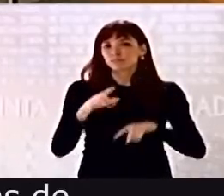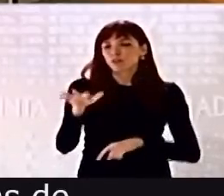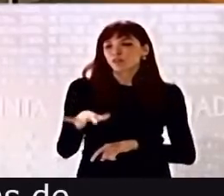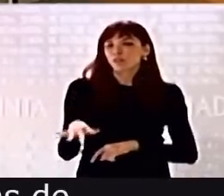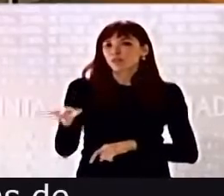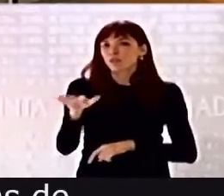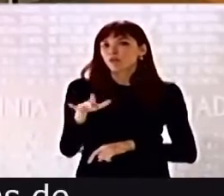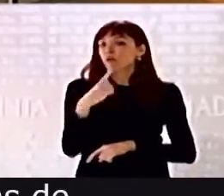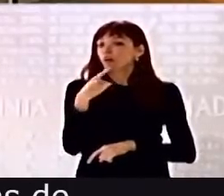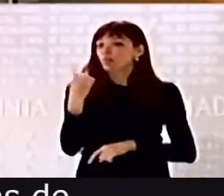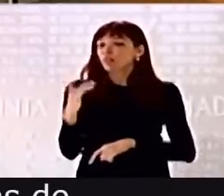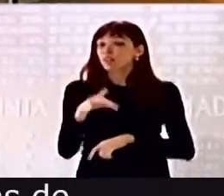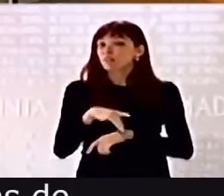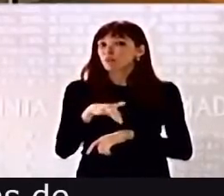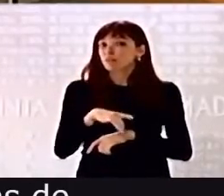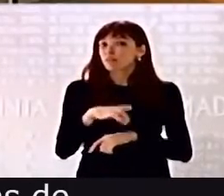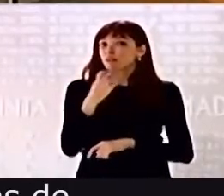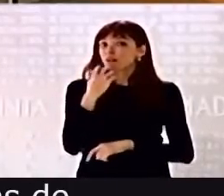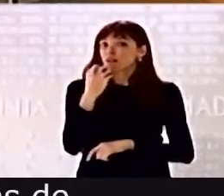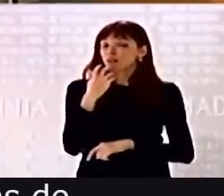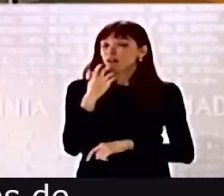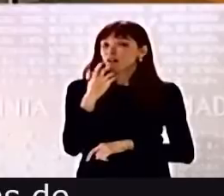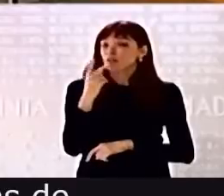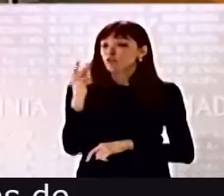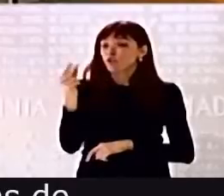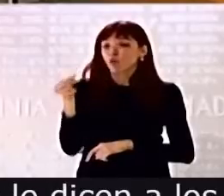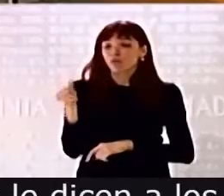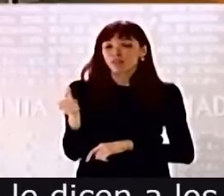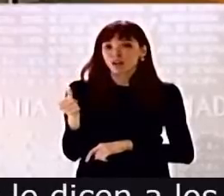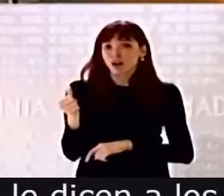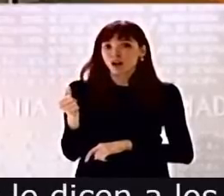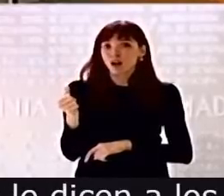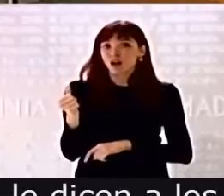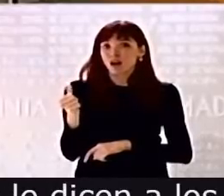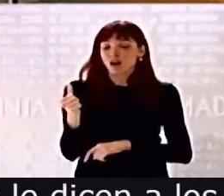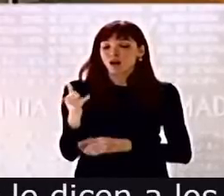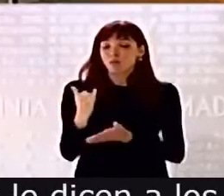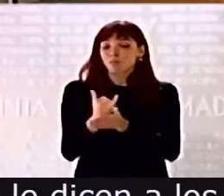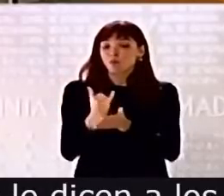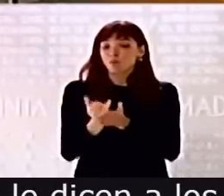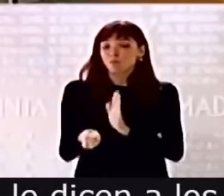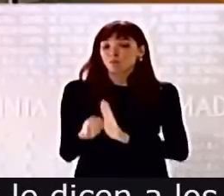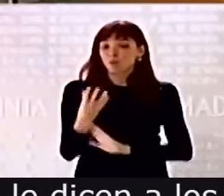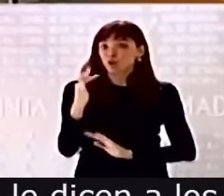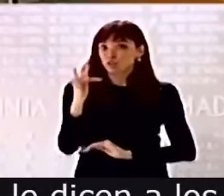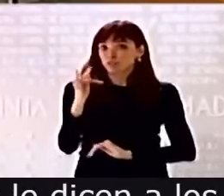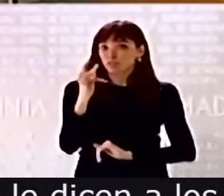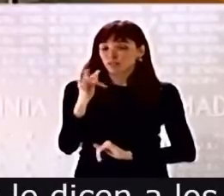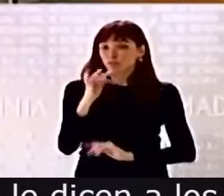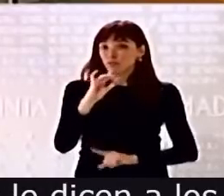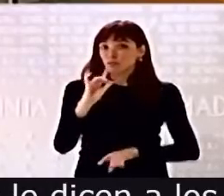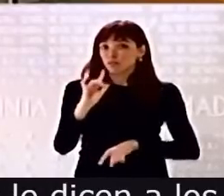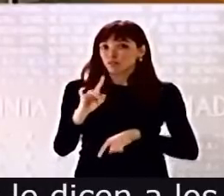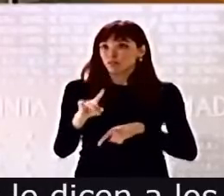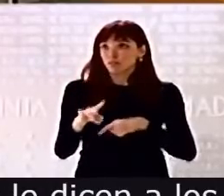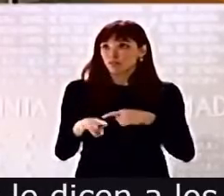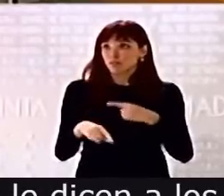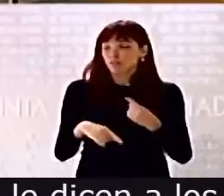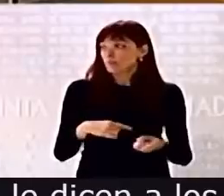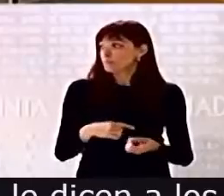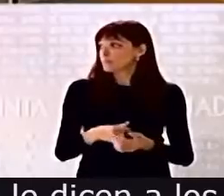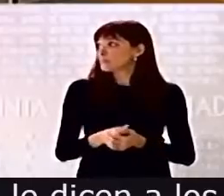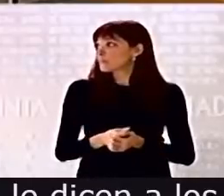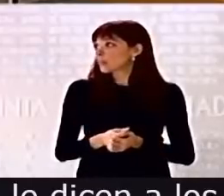dice a los pacientes que una vez que pasen los 2 días después de haber dado positivo en la primera PCR, que ya podrían hacer vida normal,